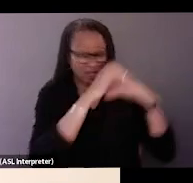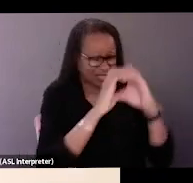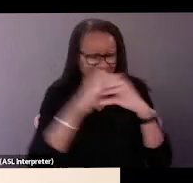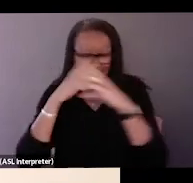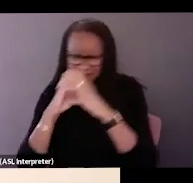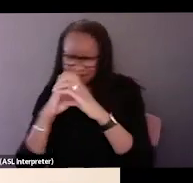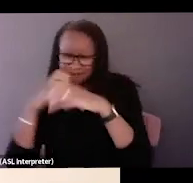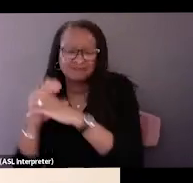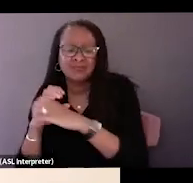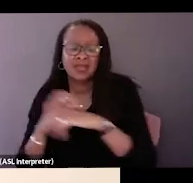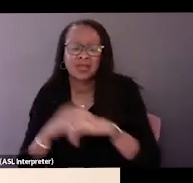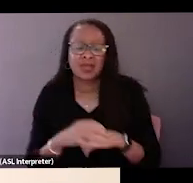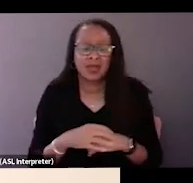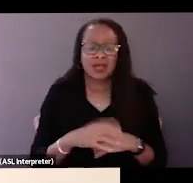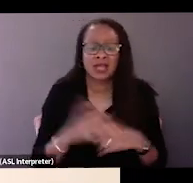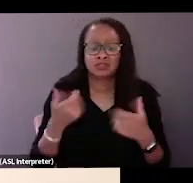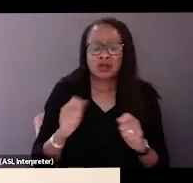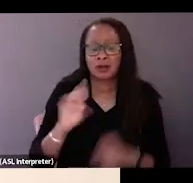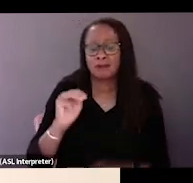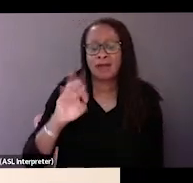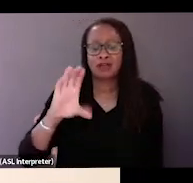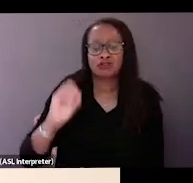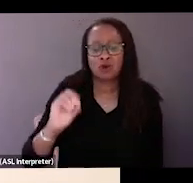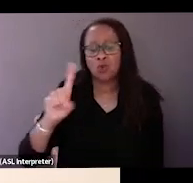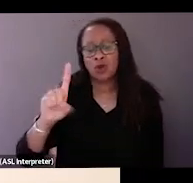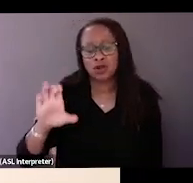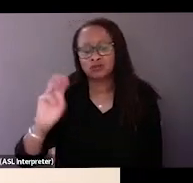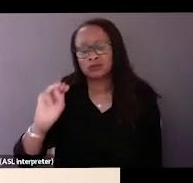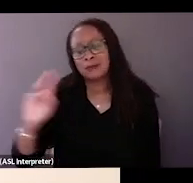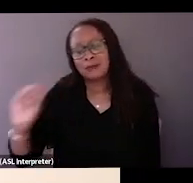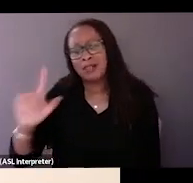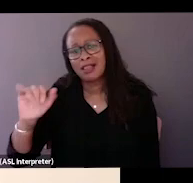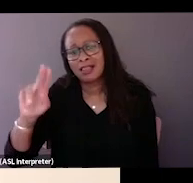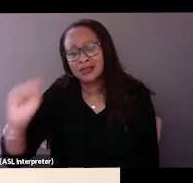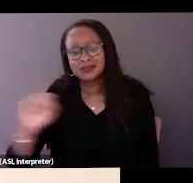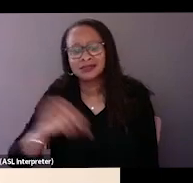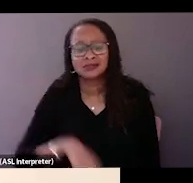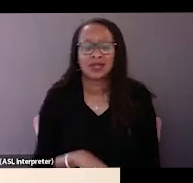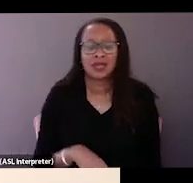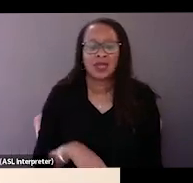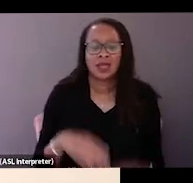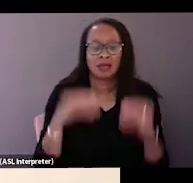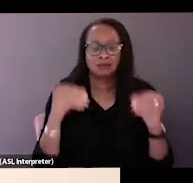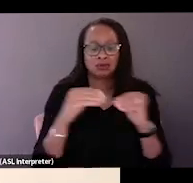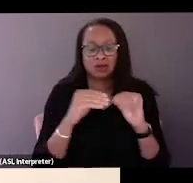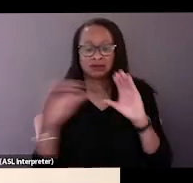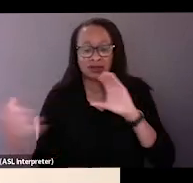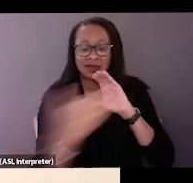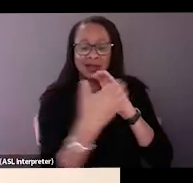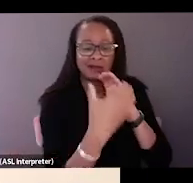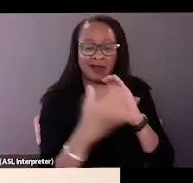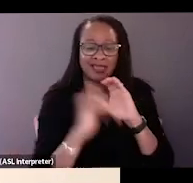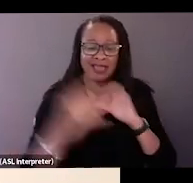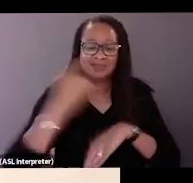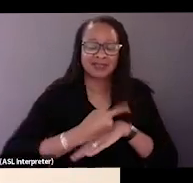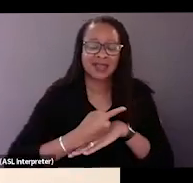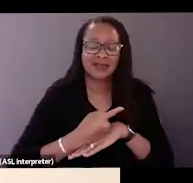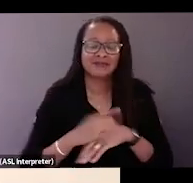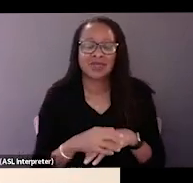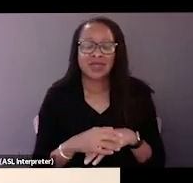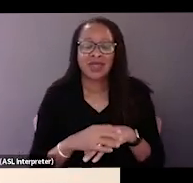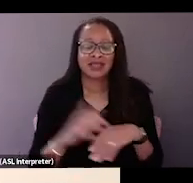probé un 100 milímetros macro y lo puse en la cámara. Este día estaba con